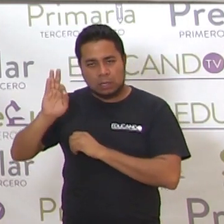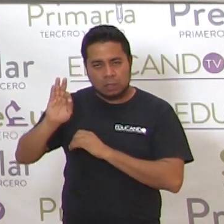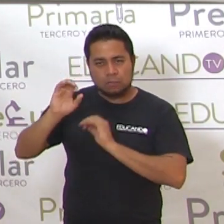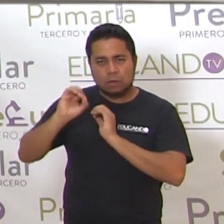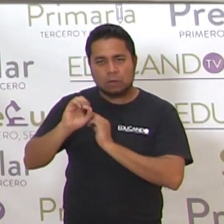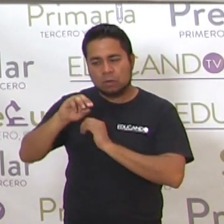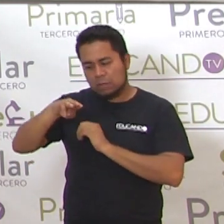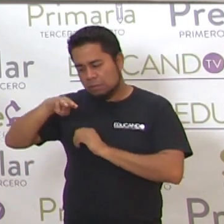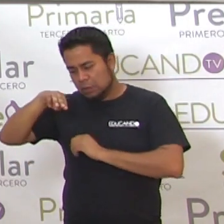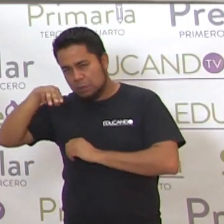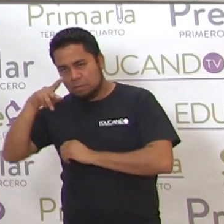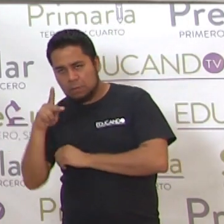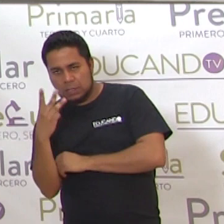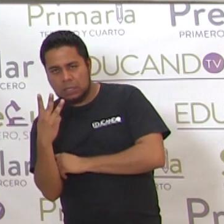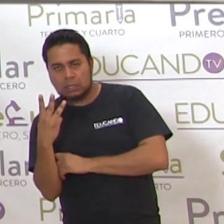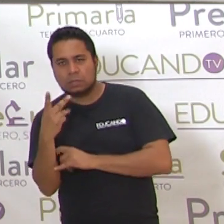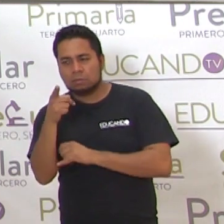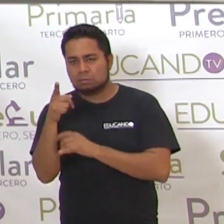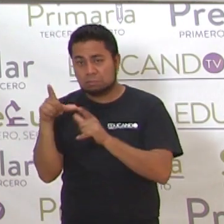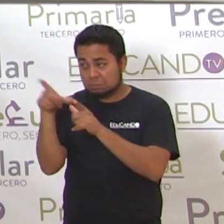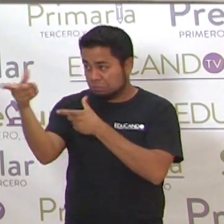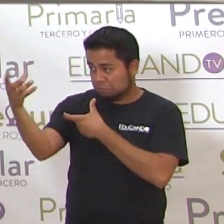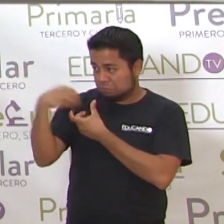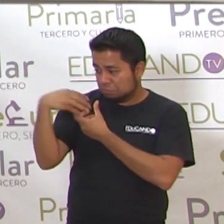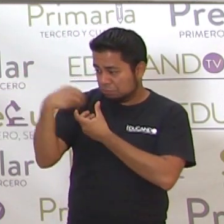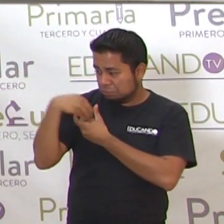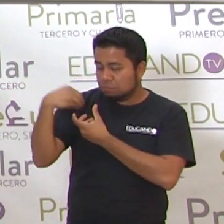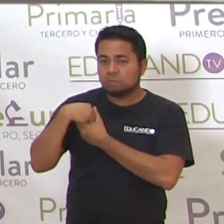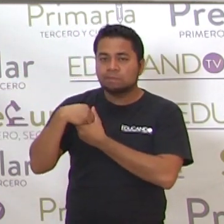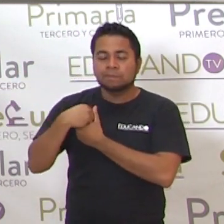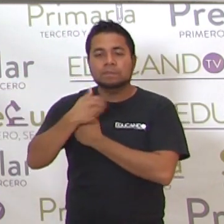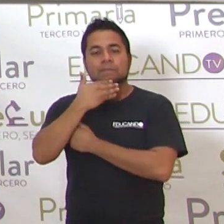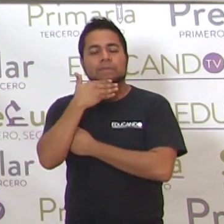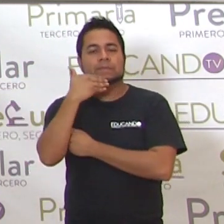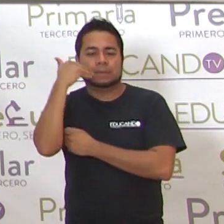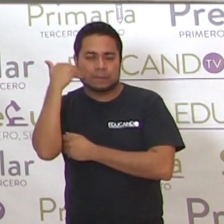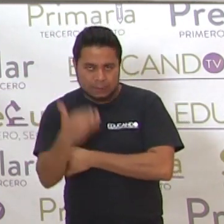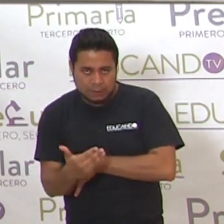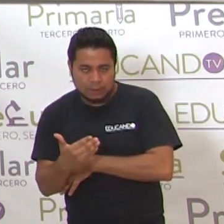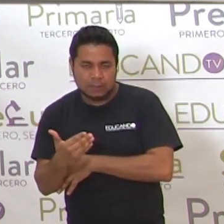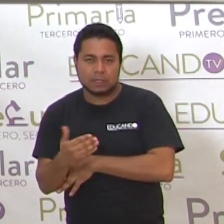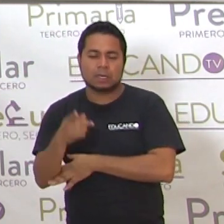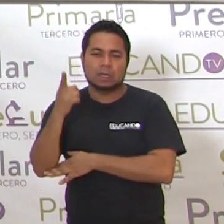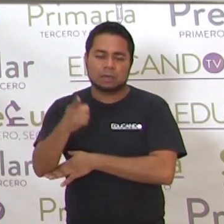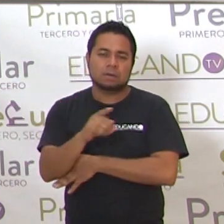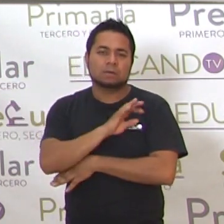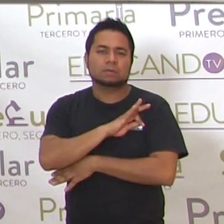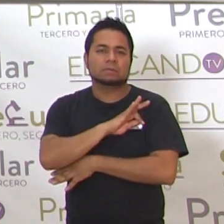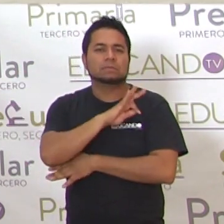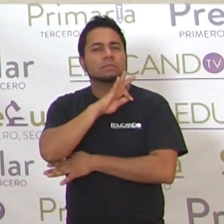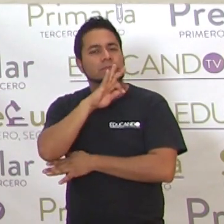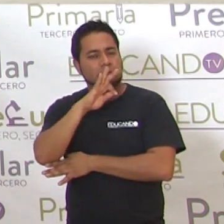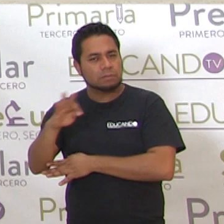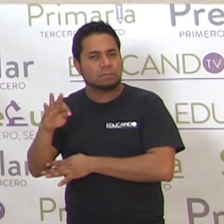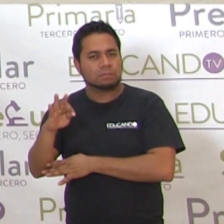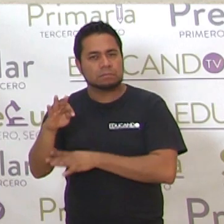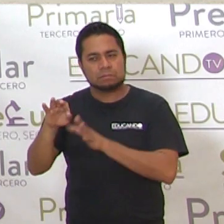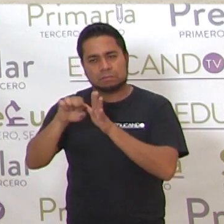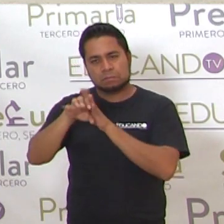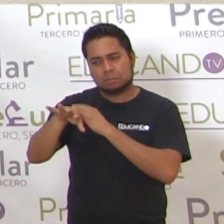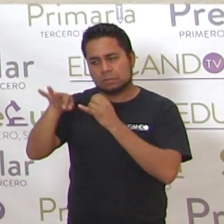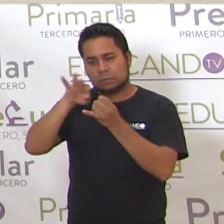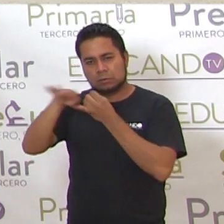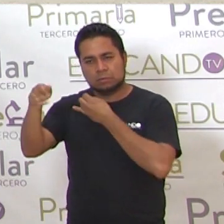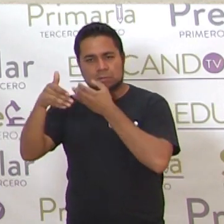mp3 cuando lo hayas adjuntado ahora sí lo vamos a como último